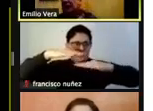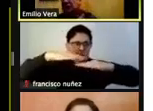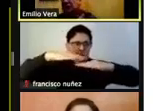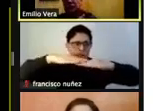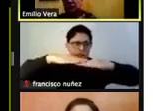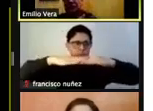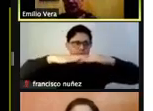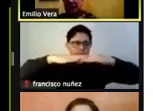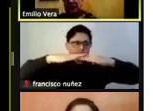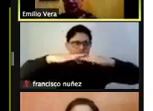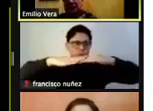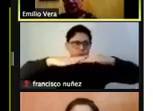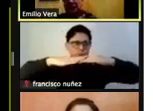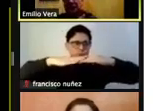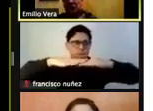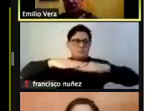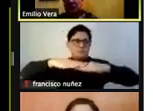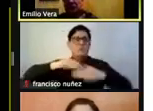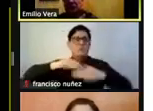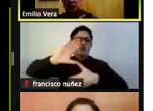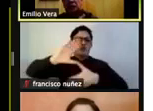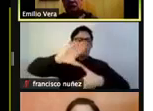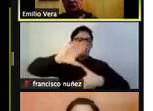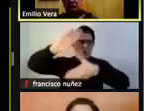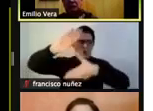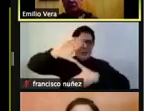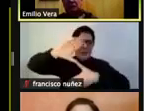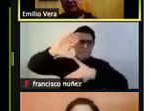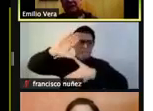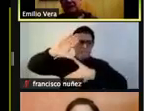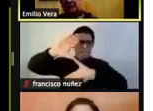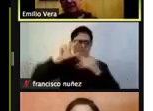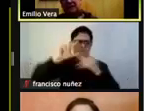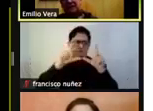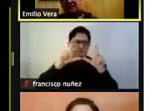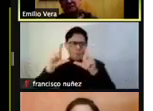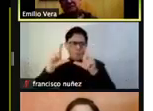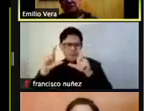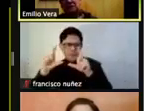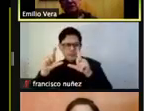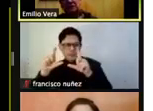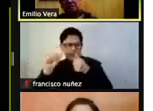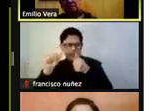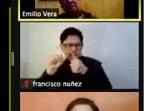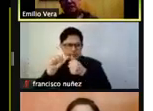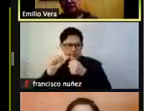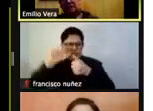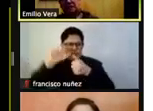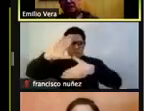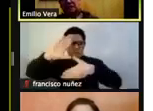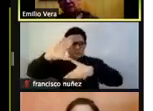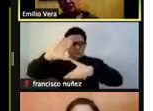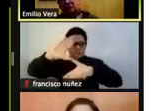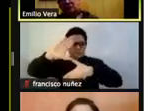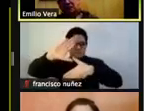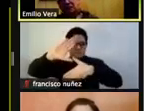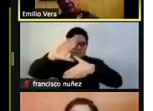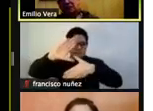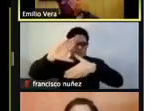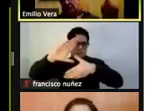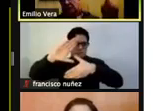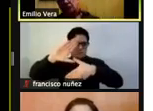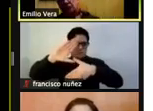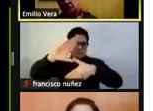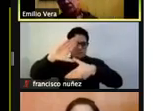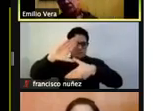imagen un poquito más cercana de ese mismo efecto aquí, también en el norte de Chile, ¿no es